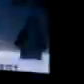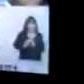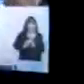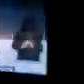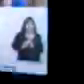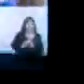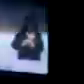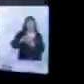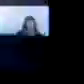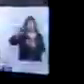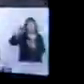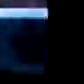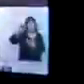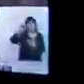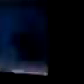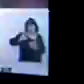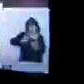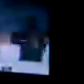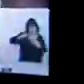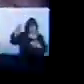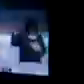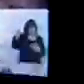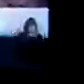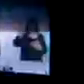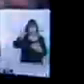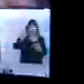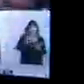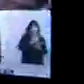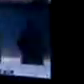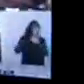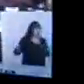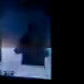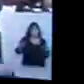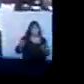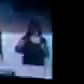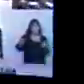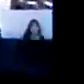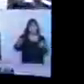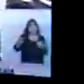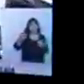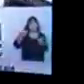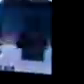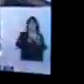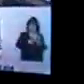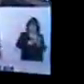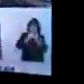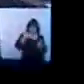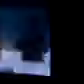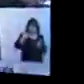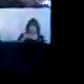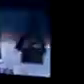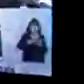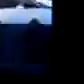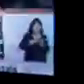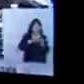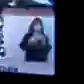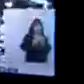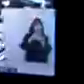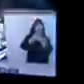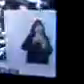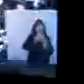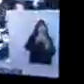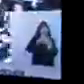En diciembre del año pasado presentamos como iniciativa la elaboración de un nuevo anteproyecto de la Ley de